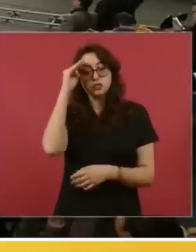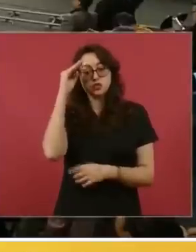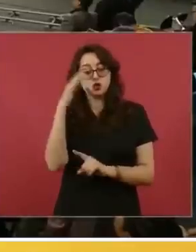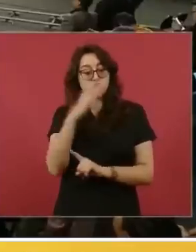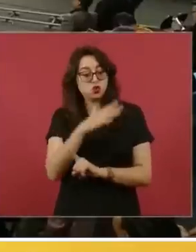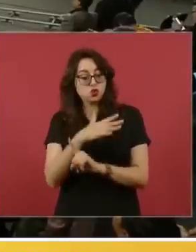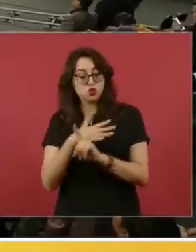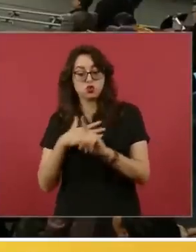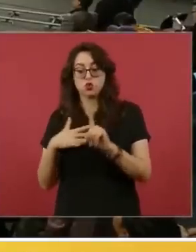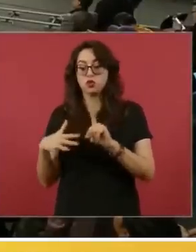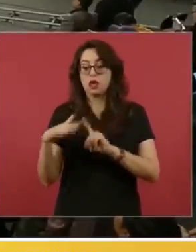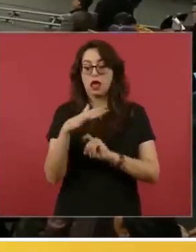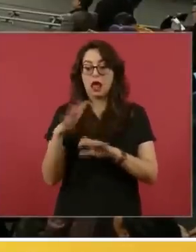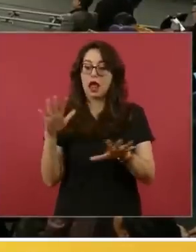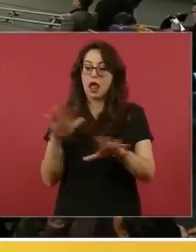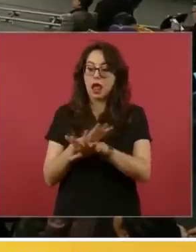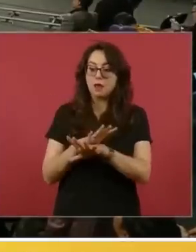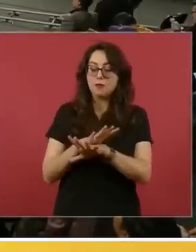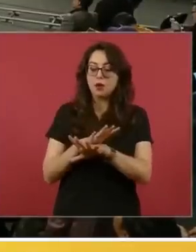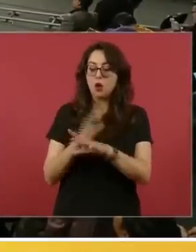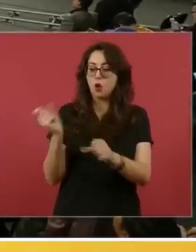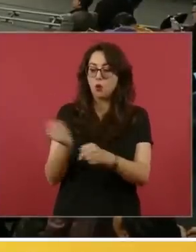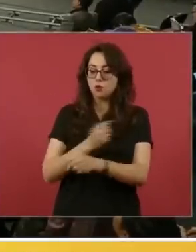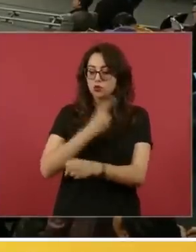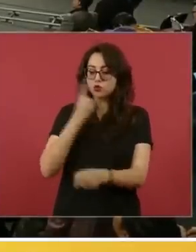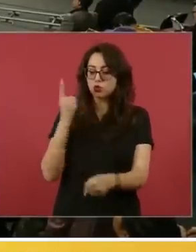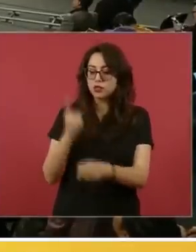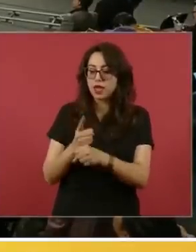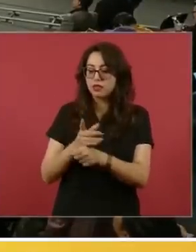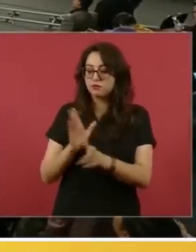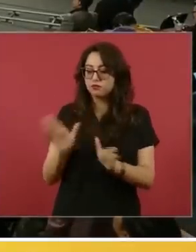circunstancias cambiamos